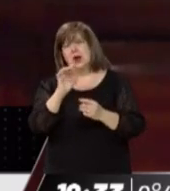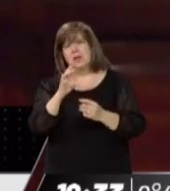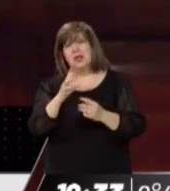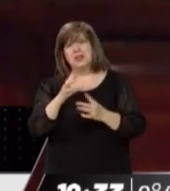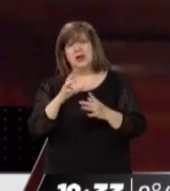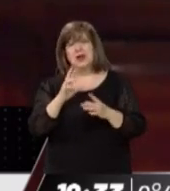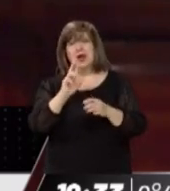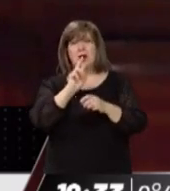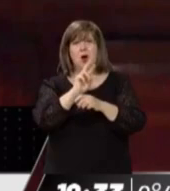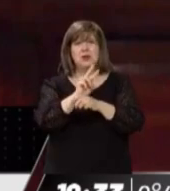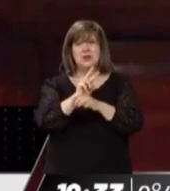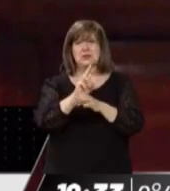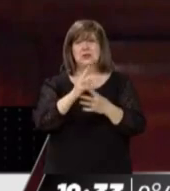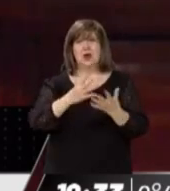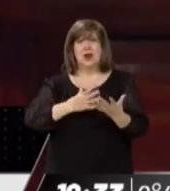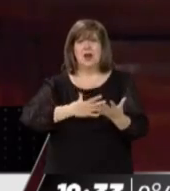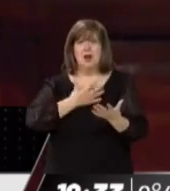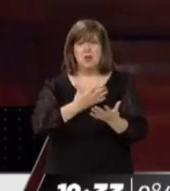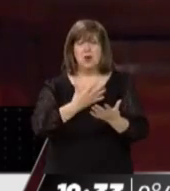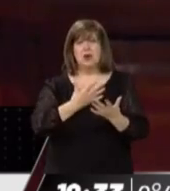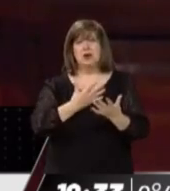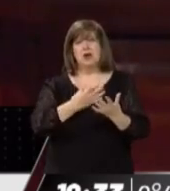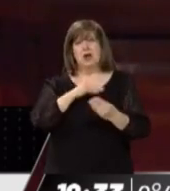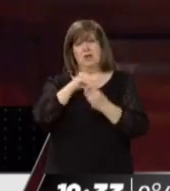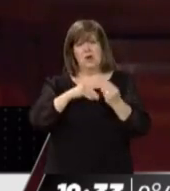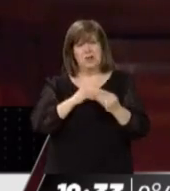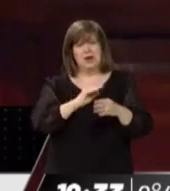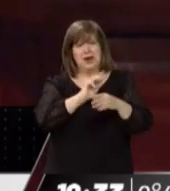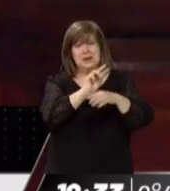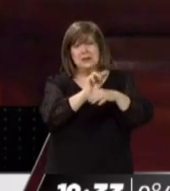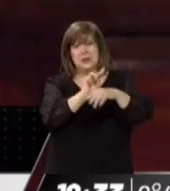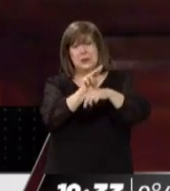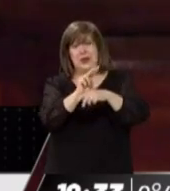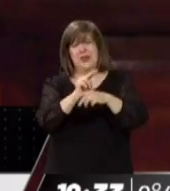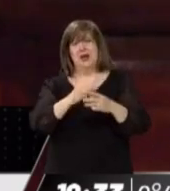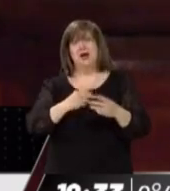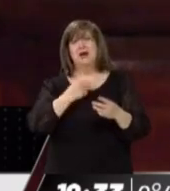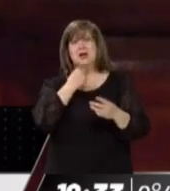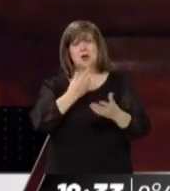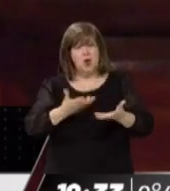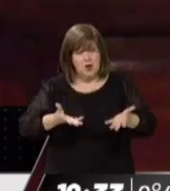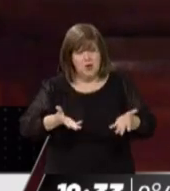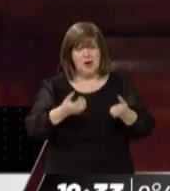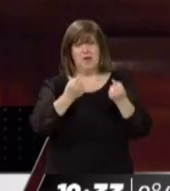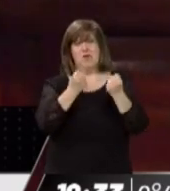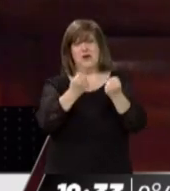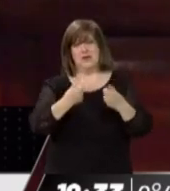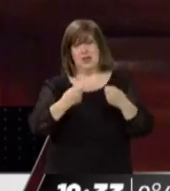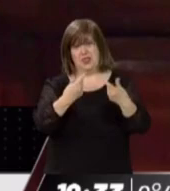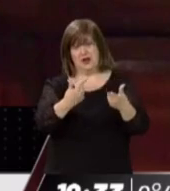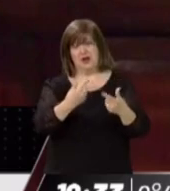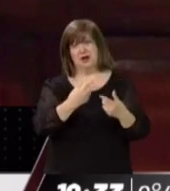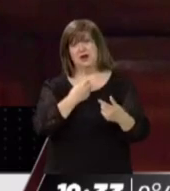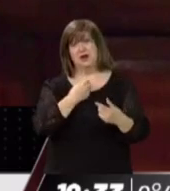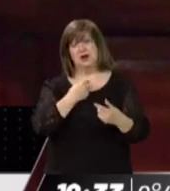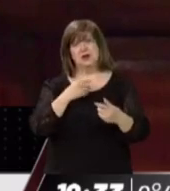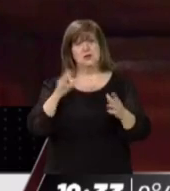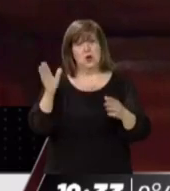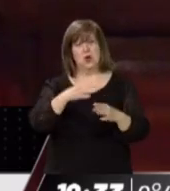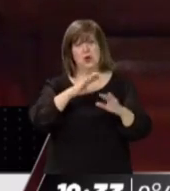solamente contención y mucho amor mucho amor para poder seguir y poderle la fuerza a ellos de poder seguir también